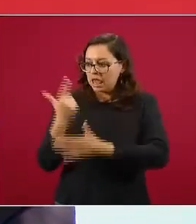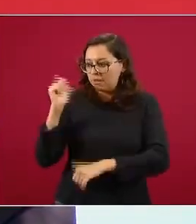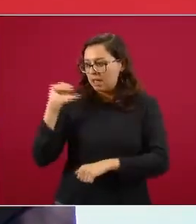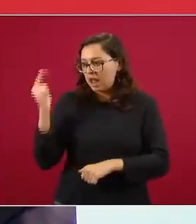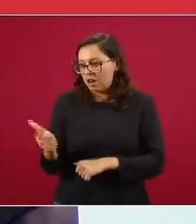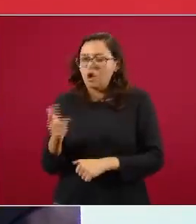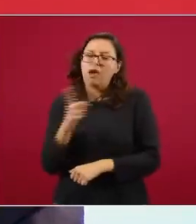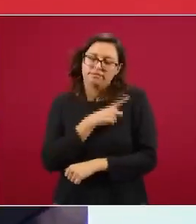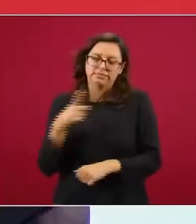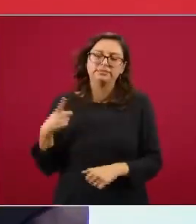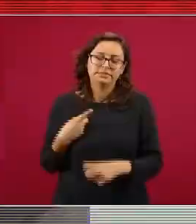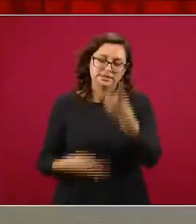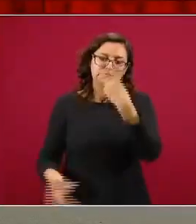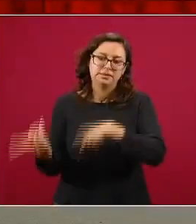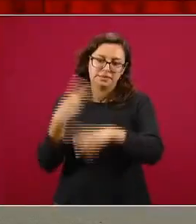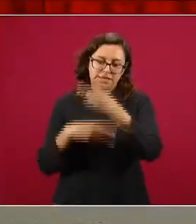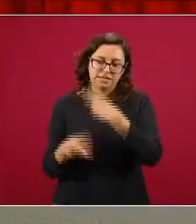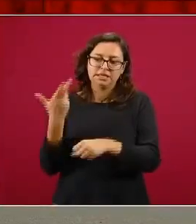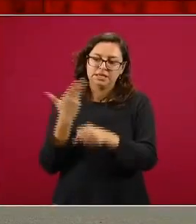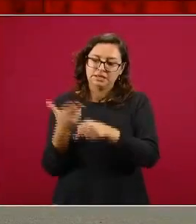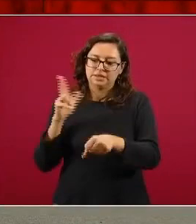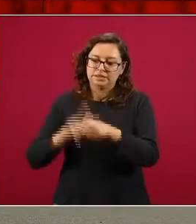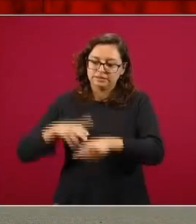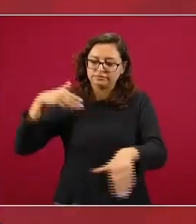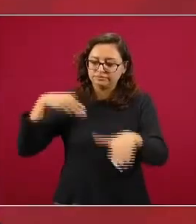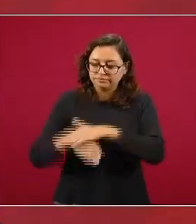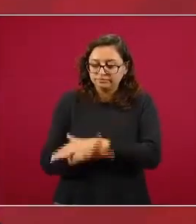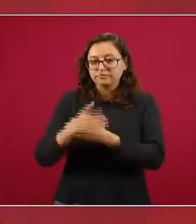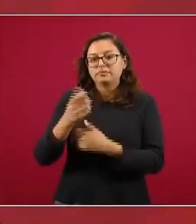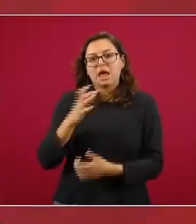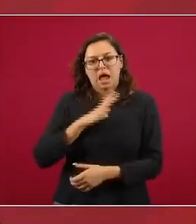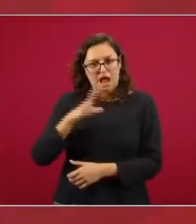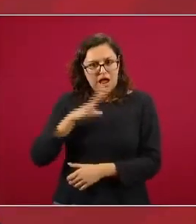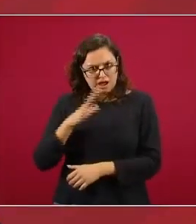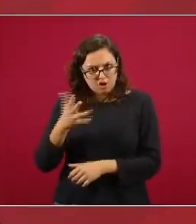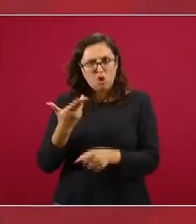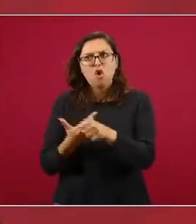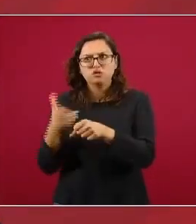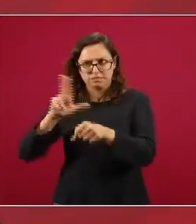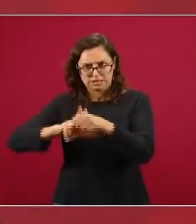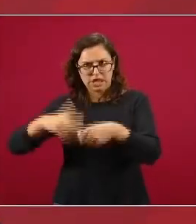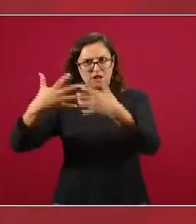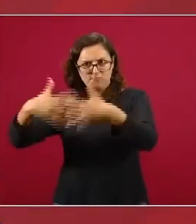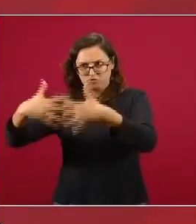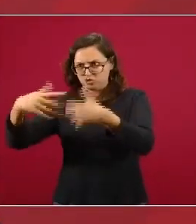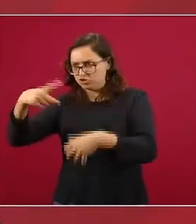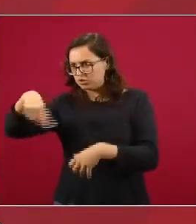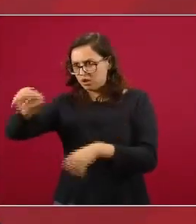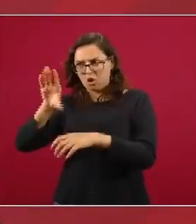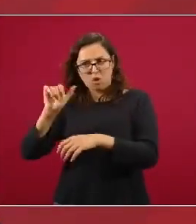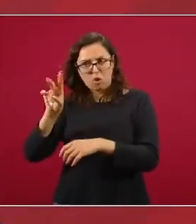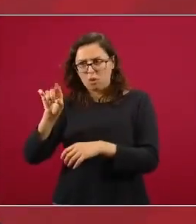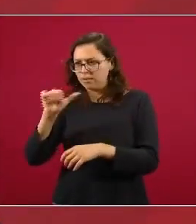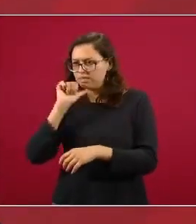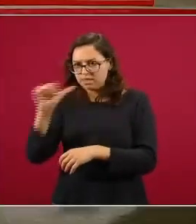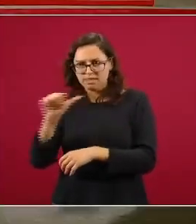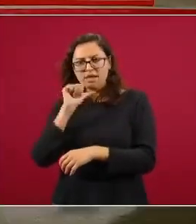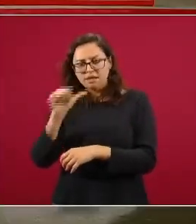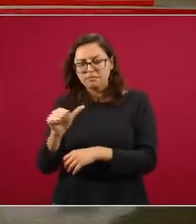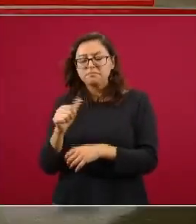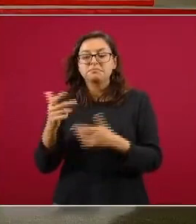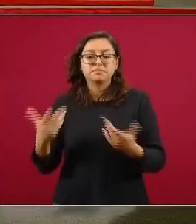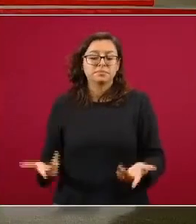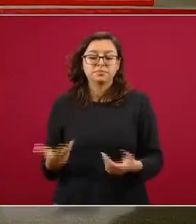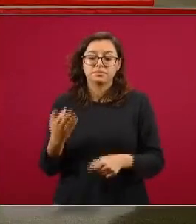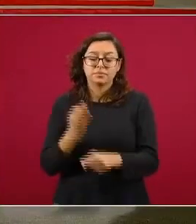urgencias para las 2/3 partes de hospitales que permanecieron como no COVID. Entonces hoy no está